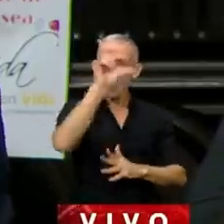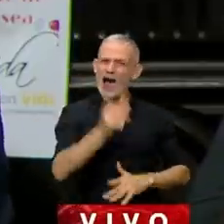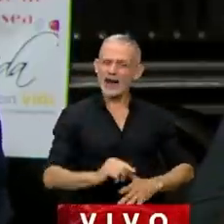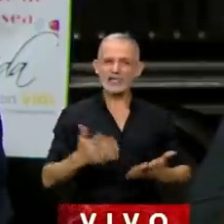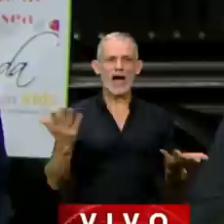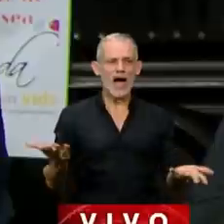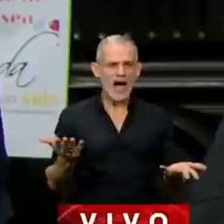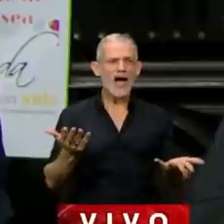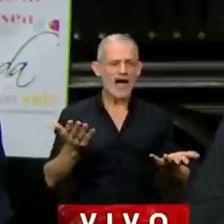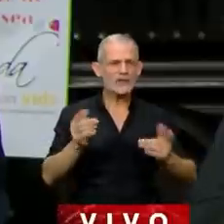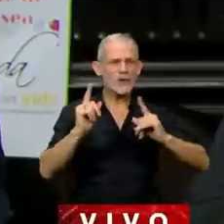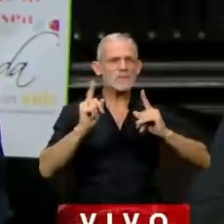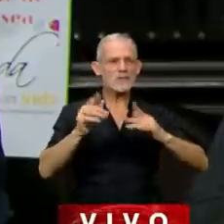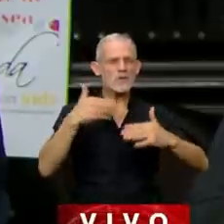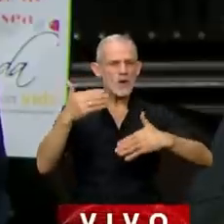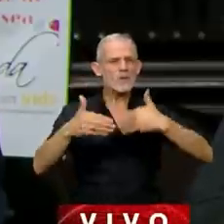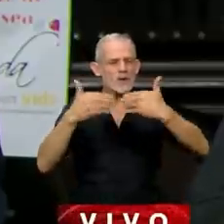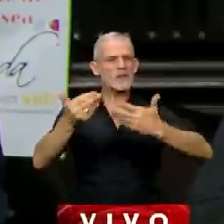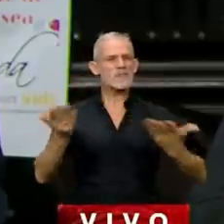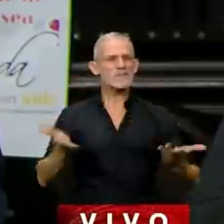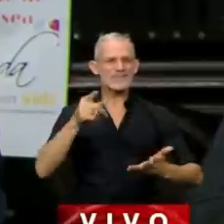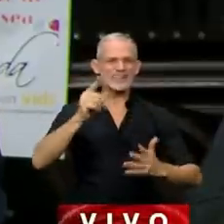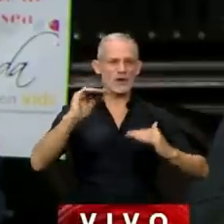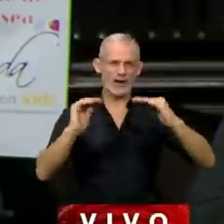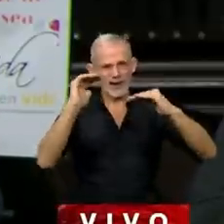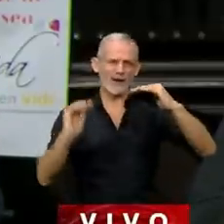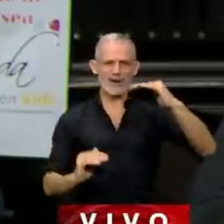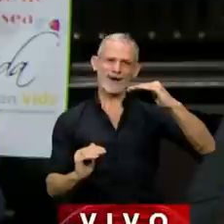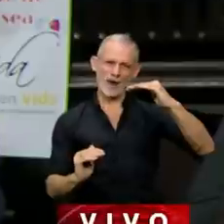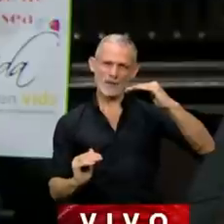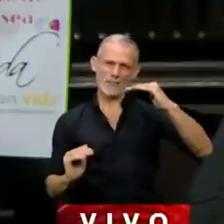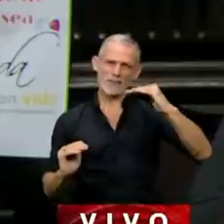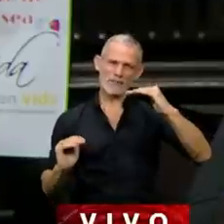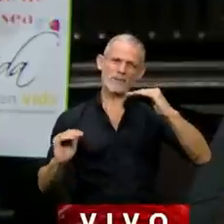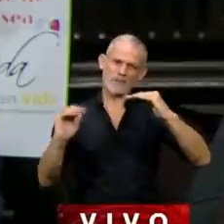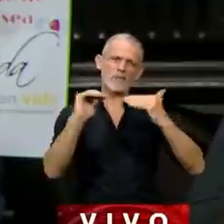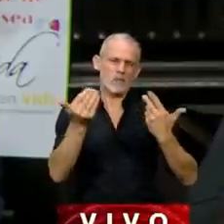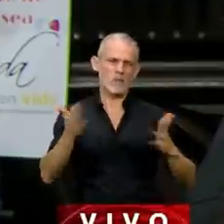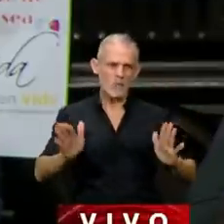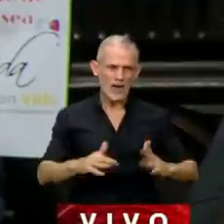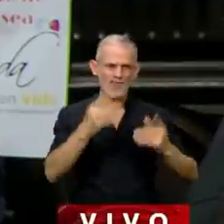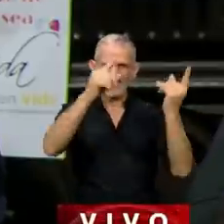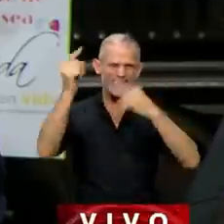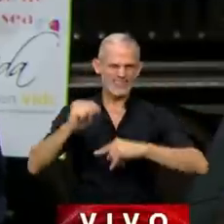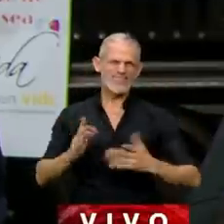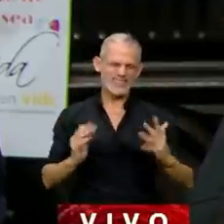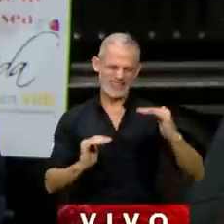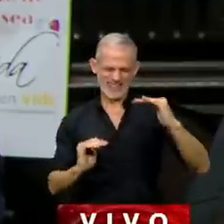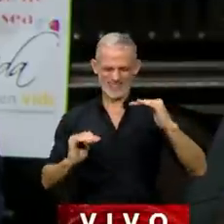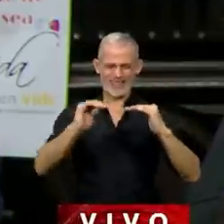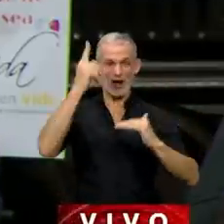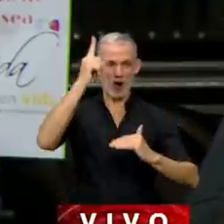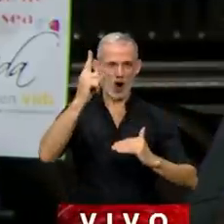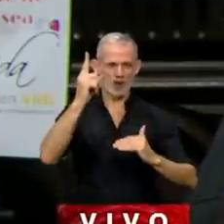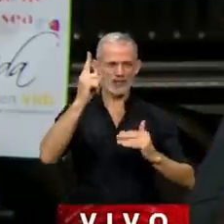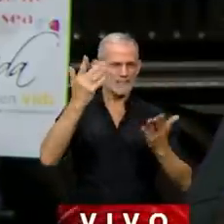van a ir desandando una más de las desigualdades, de las diferencias que tenemos en el norte del